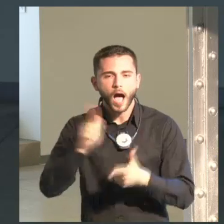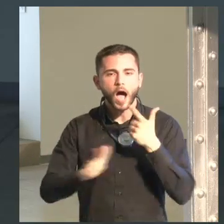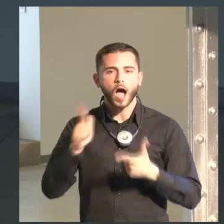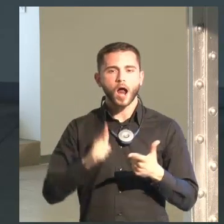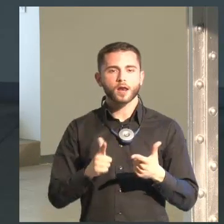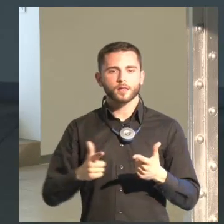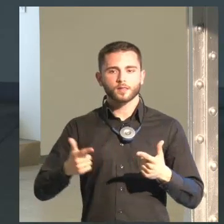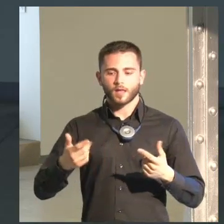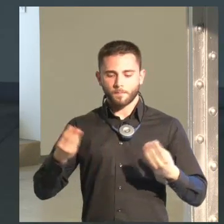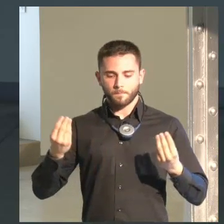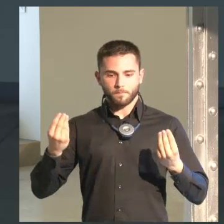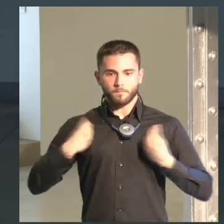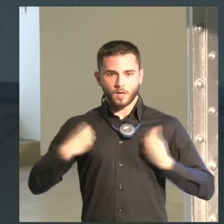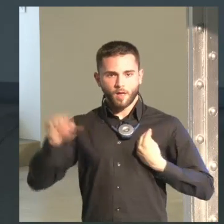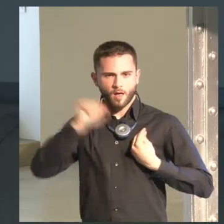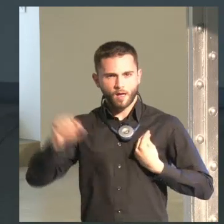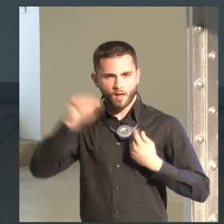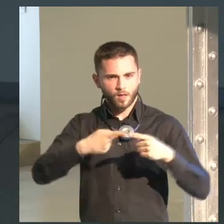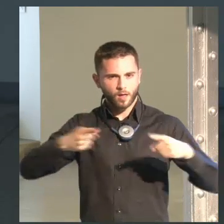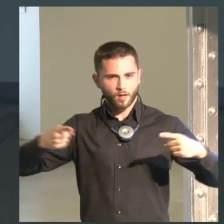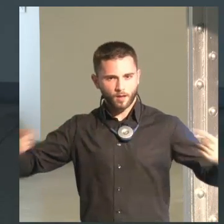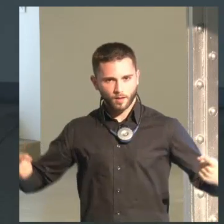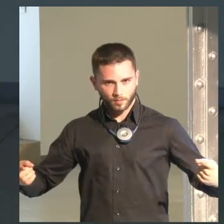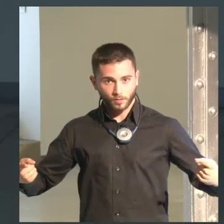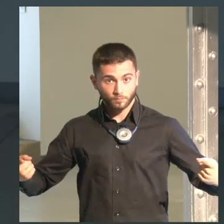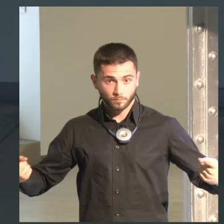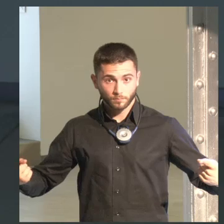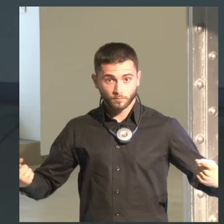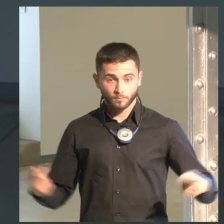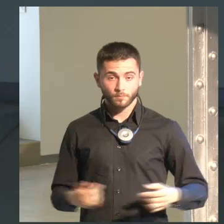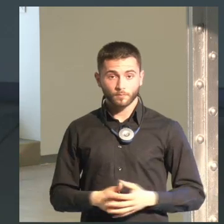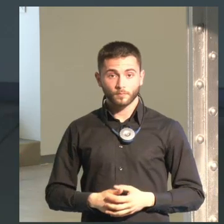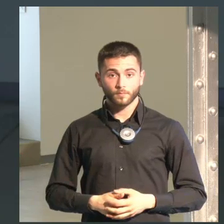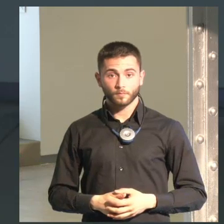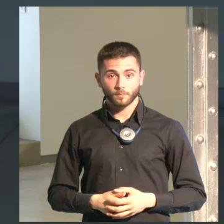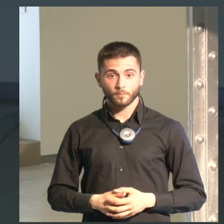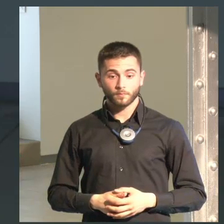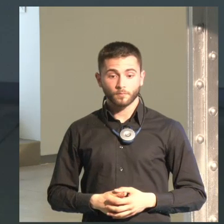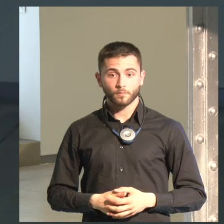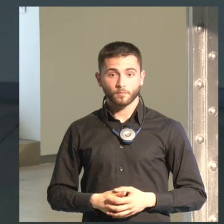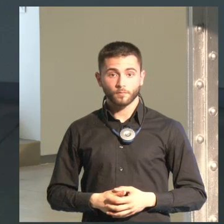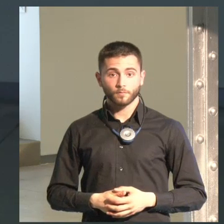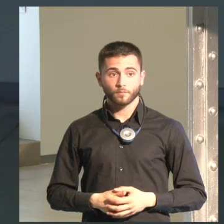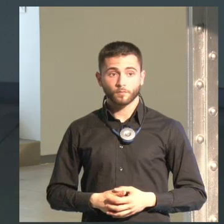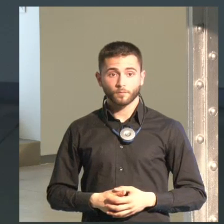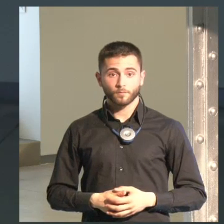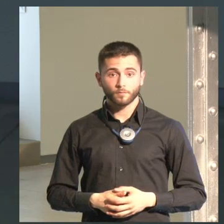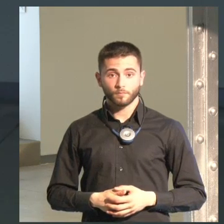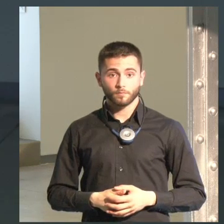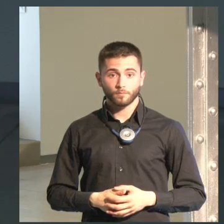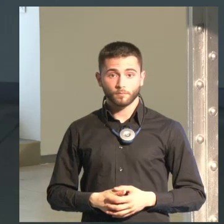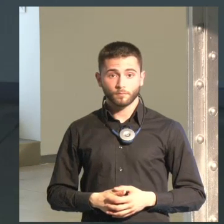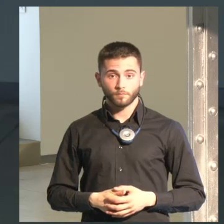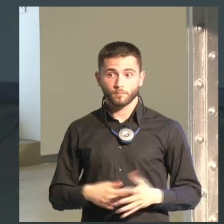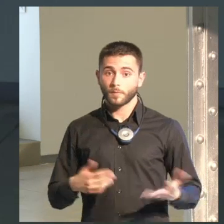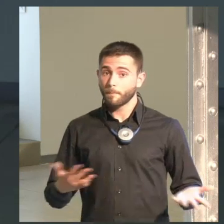de vivir más años, mucho mayores, ¿no? Y que entonces, pero que es verdad que viene acompañada con